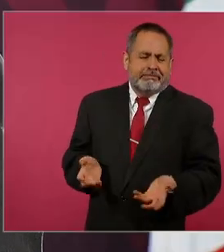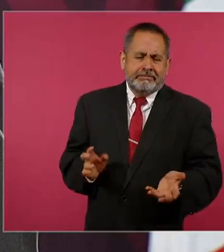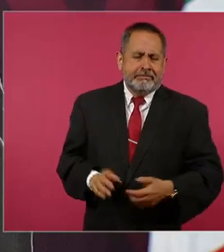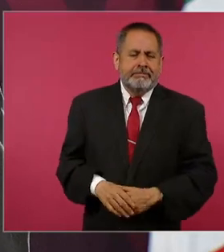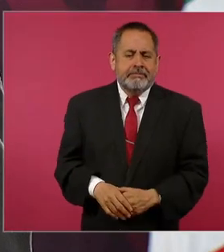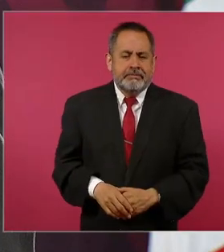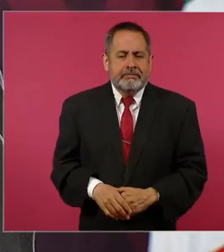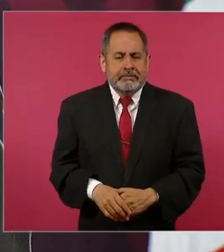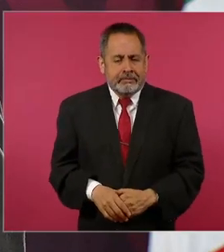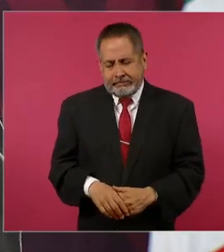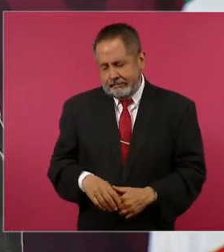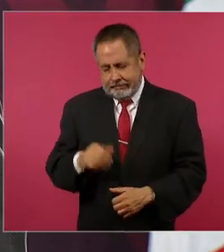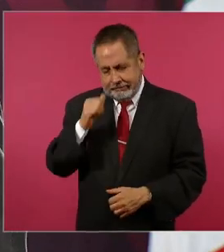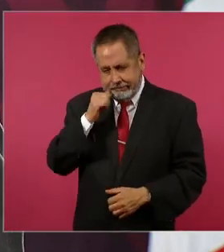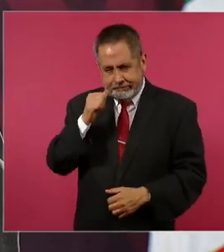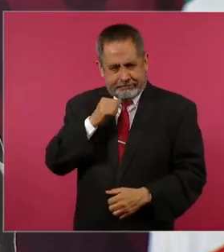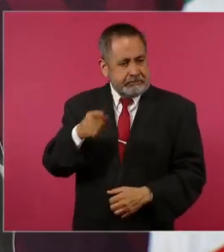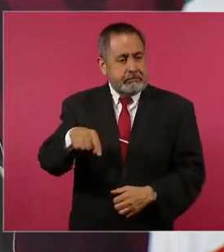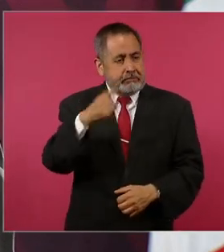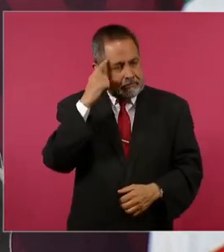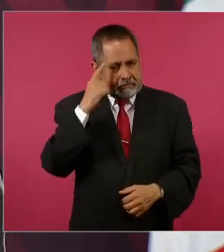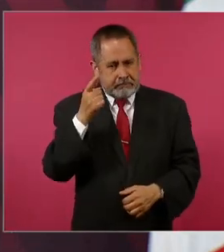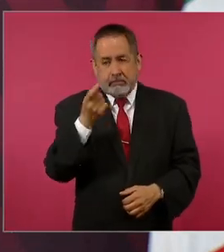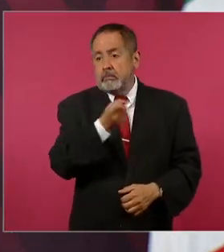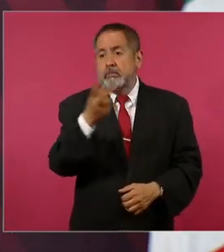Eso siempre lo usan